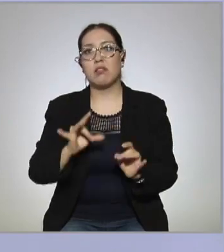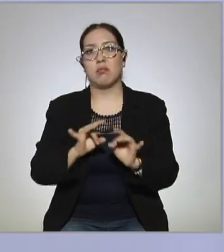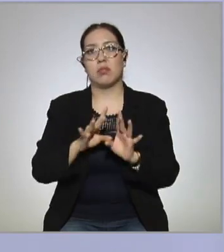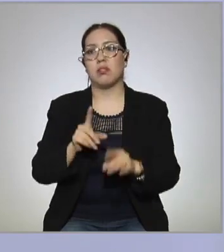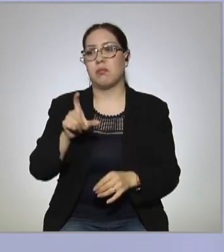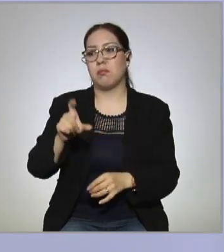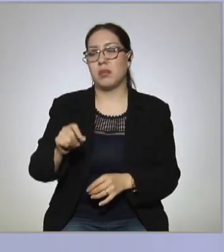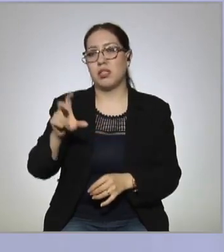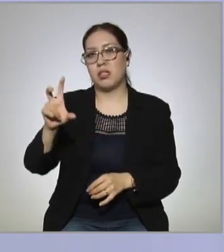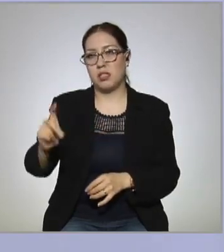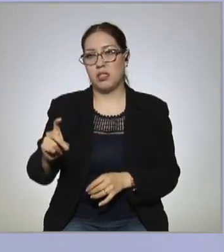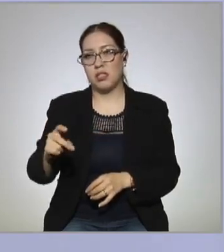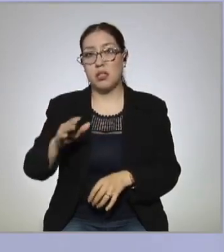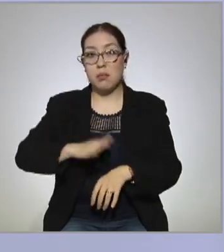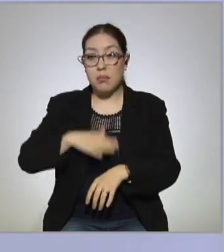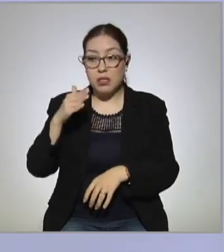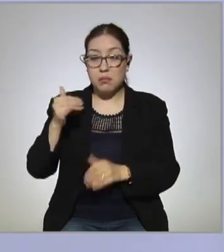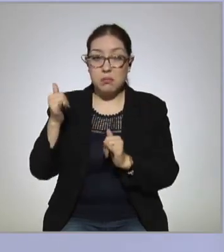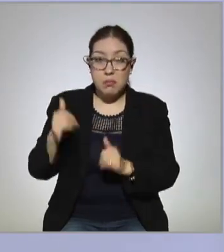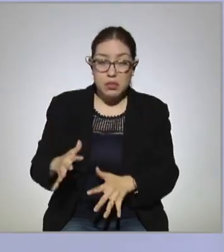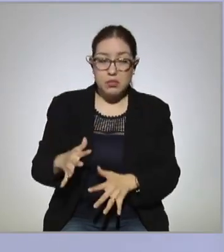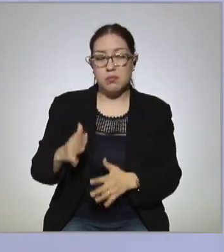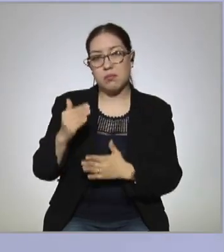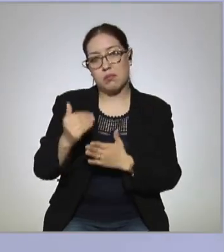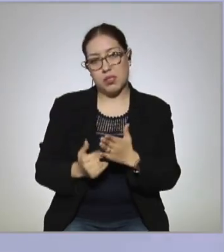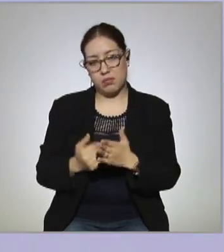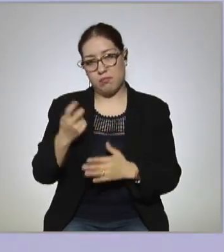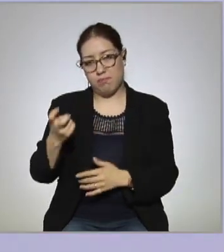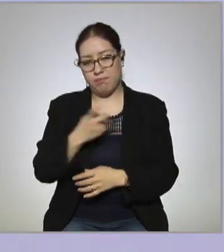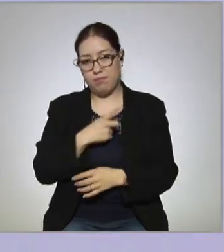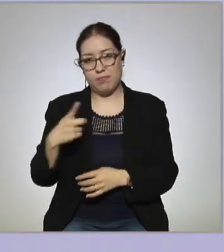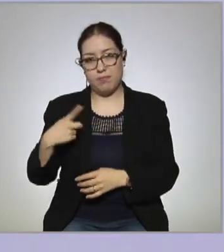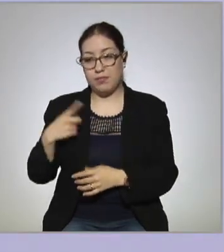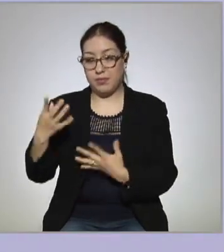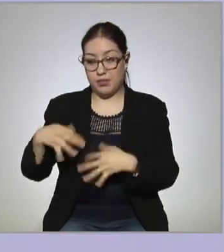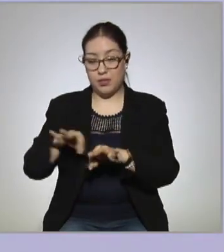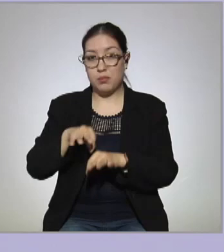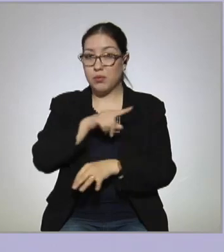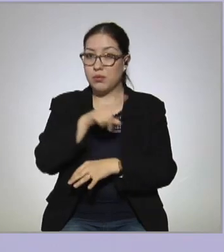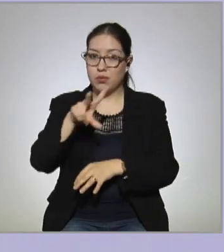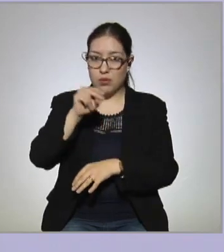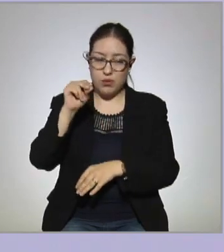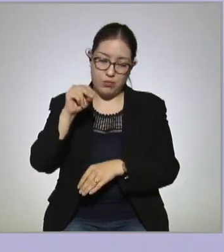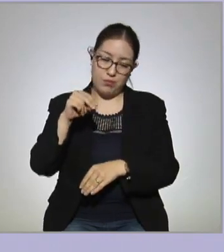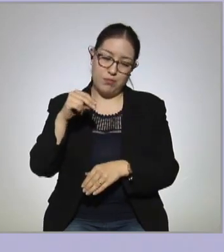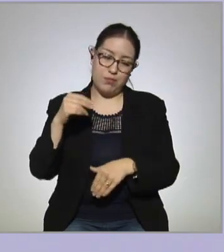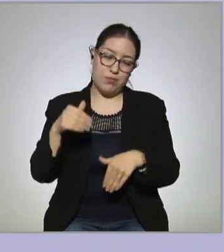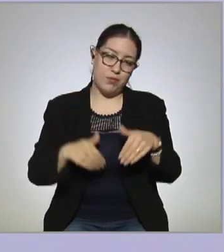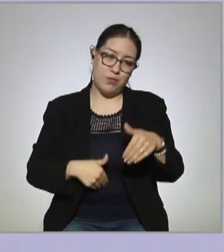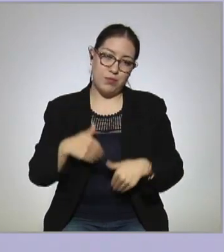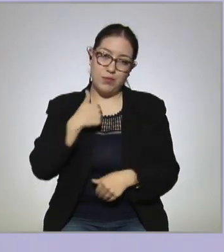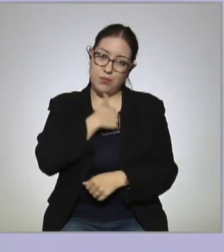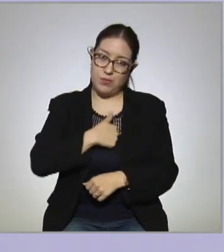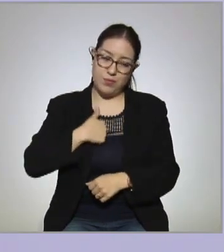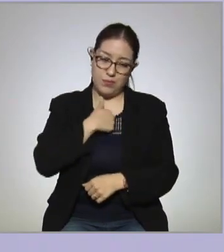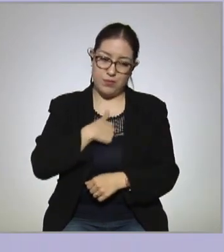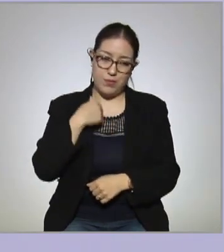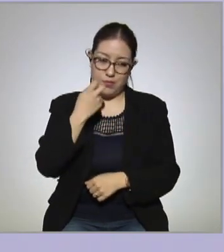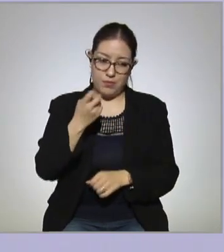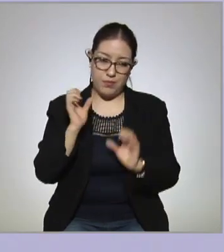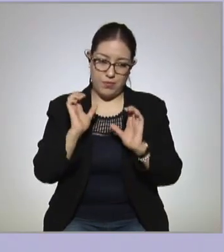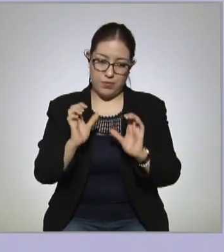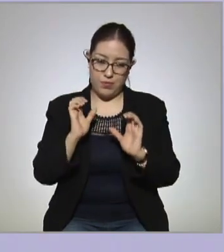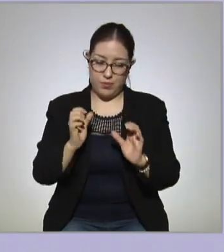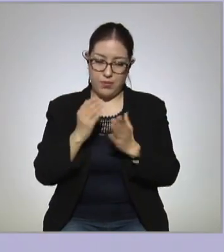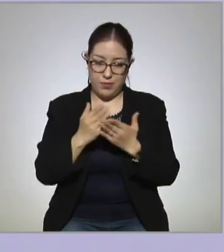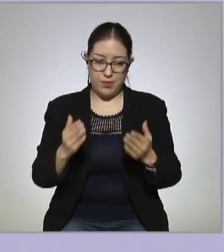20 repeticiones. A más peso, menos repetición. Ok, esto es bien importante para que no se lastime la gente de gimnasio, que también son candidatos, más bien taquilleros